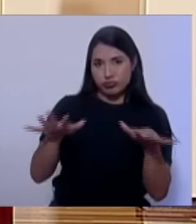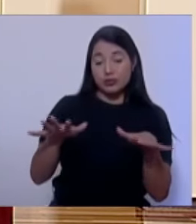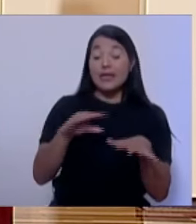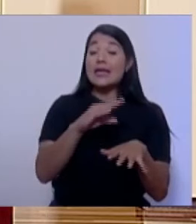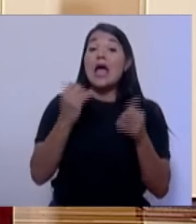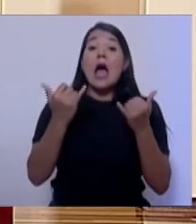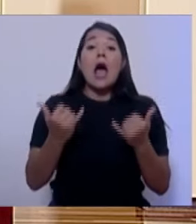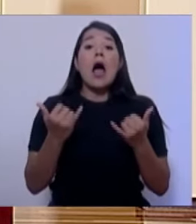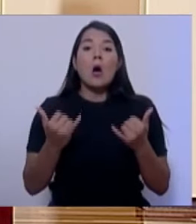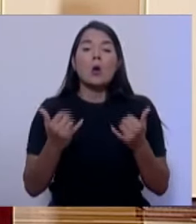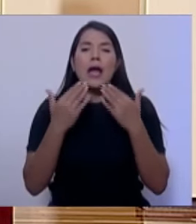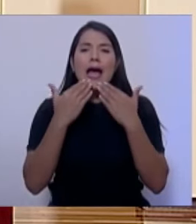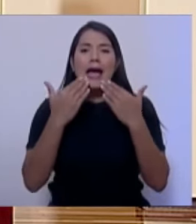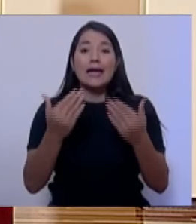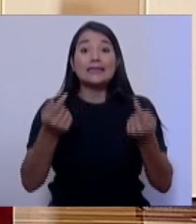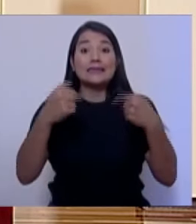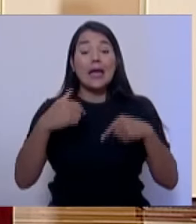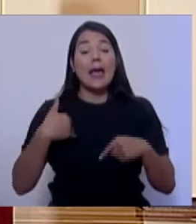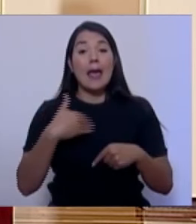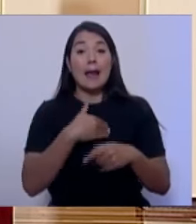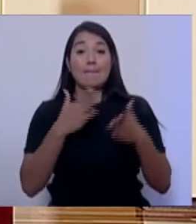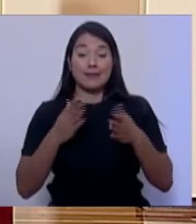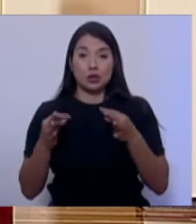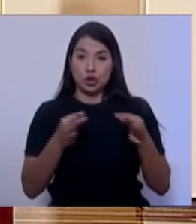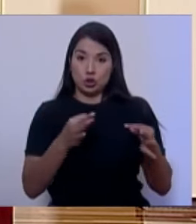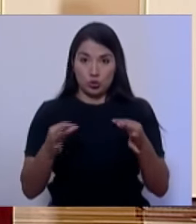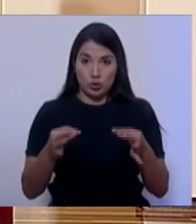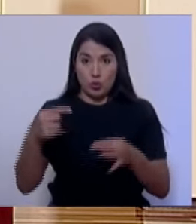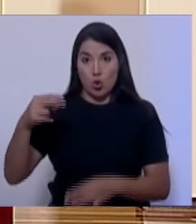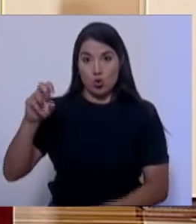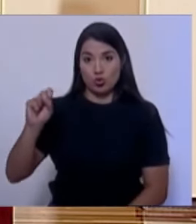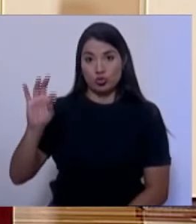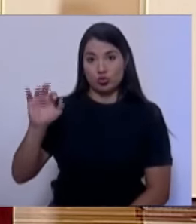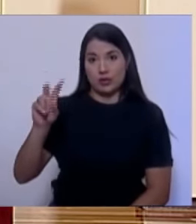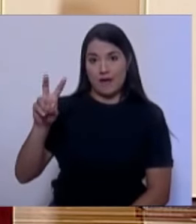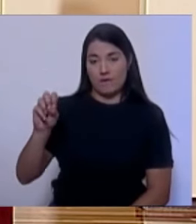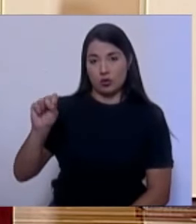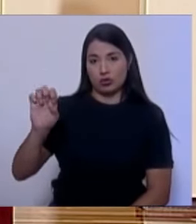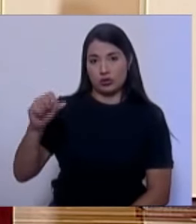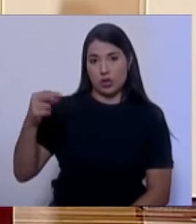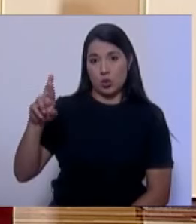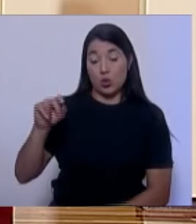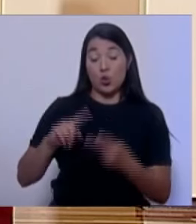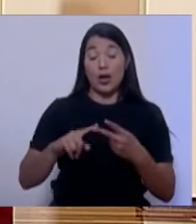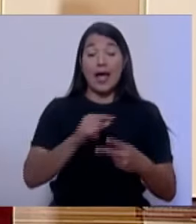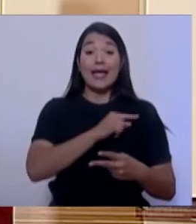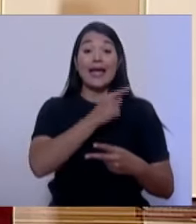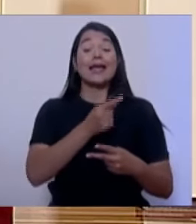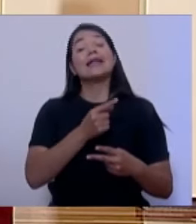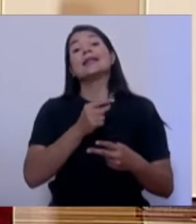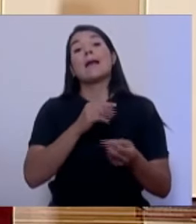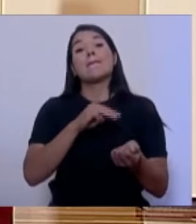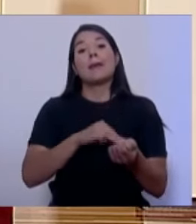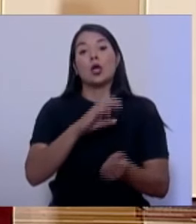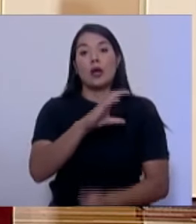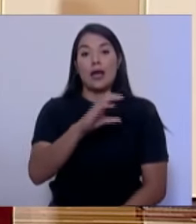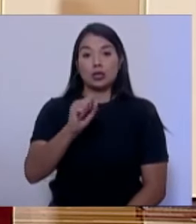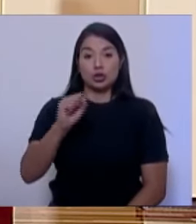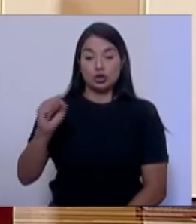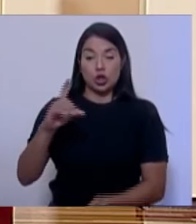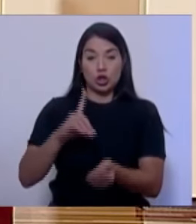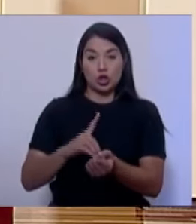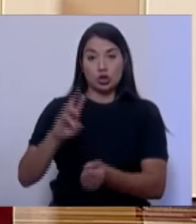le agradecemos la presencia al ministro de Turismo, el señor Gustavo Segura, al gerente médico de la Caja Costarricense de Seguro